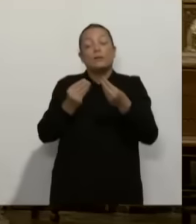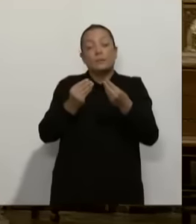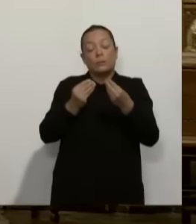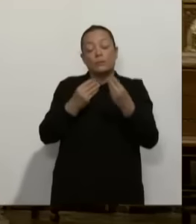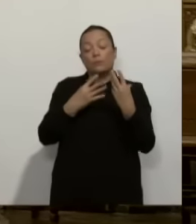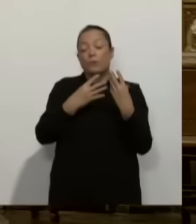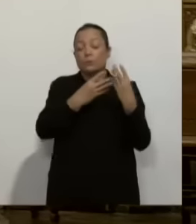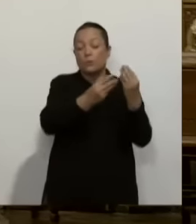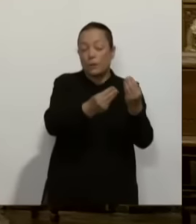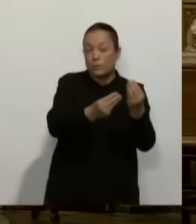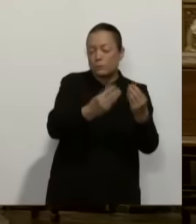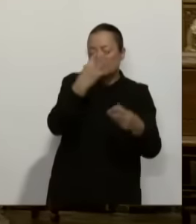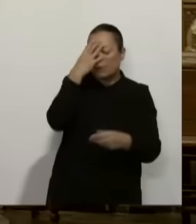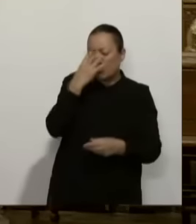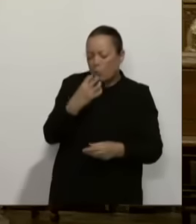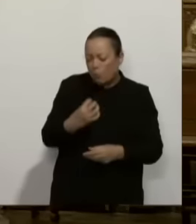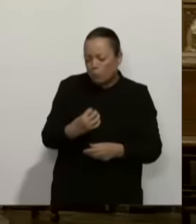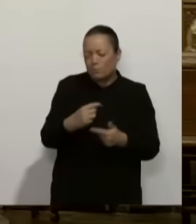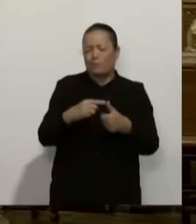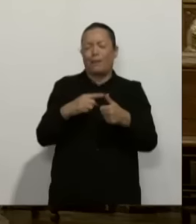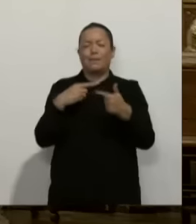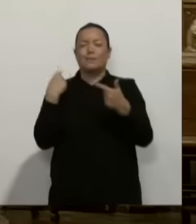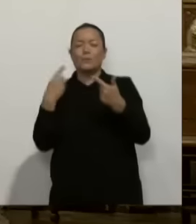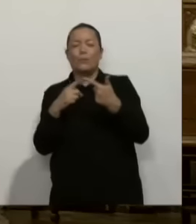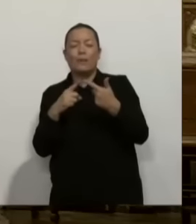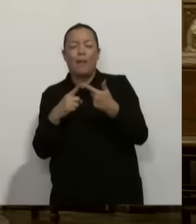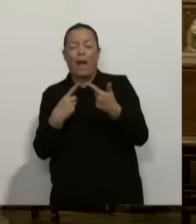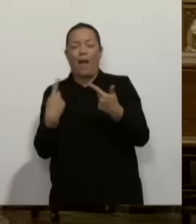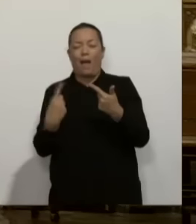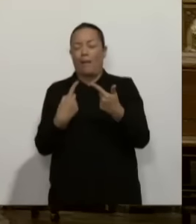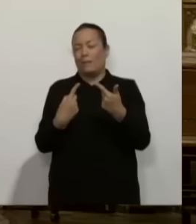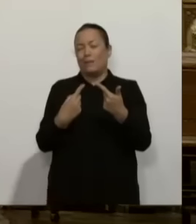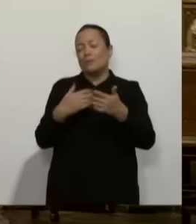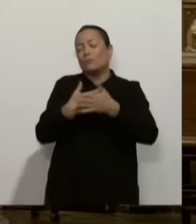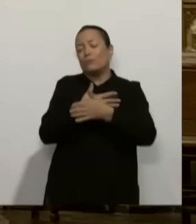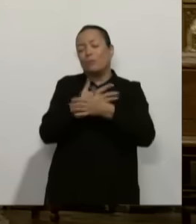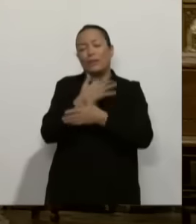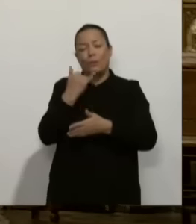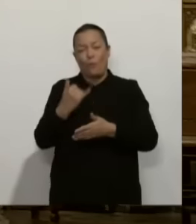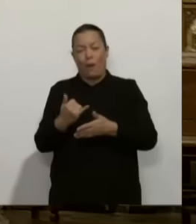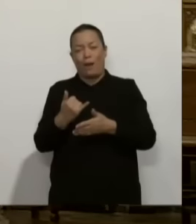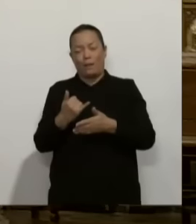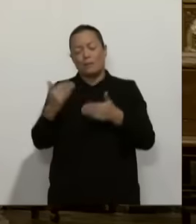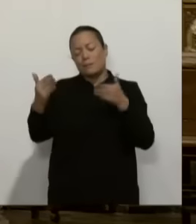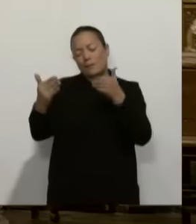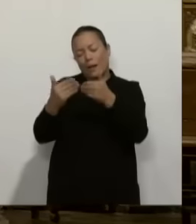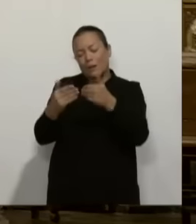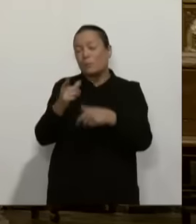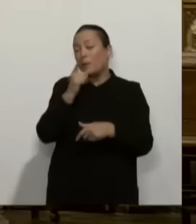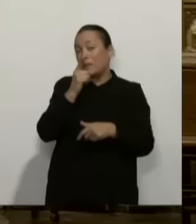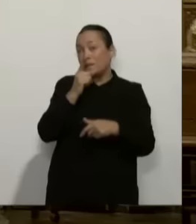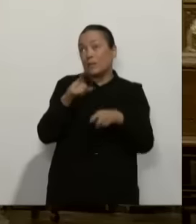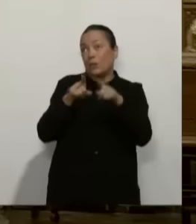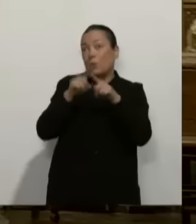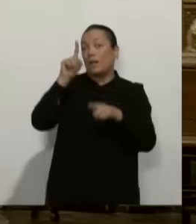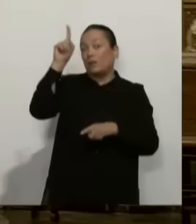a liberarse de tantos miedos, angustias y soledades a tantos hermanos que la están pasando mal. Parecernos a Dios